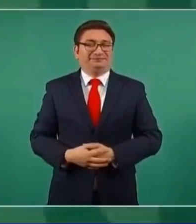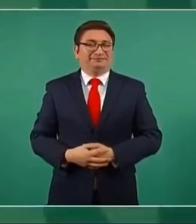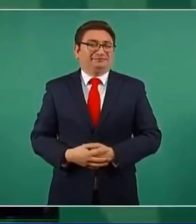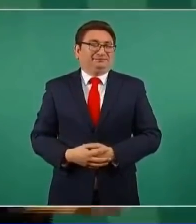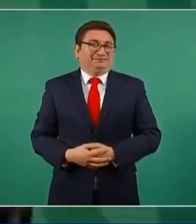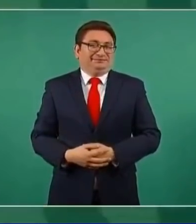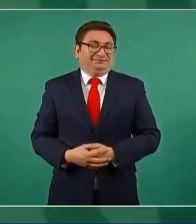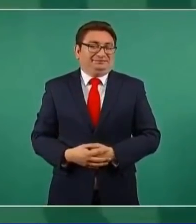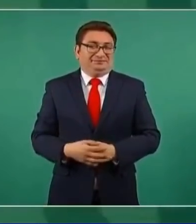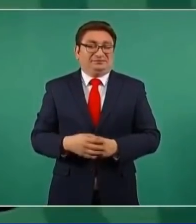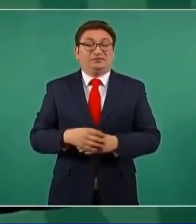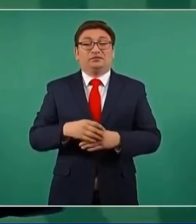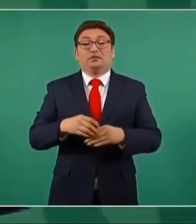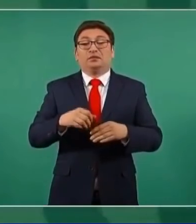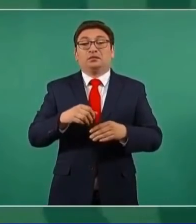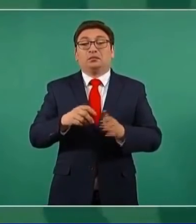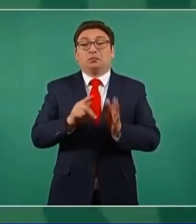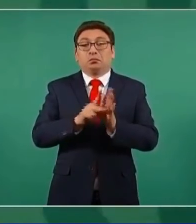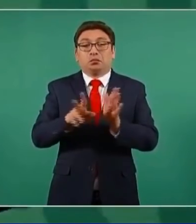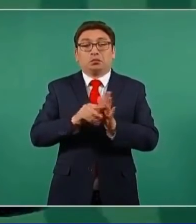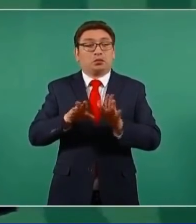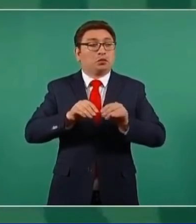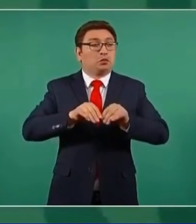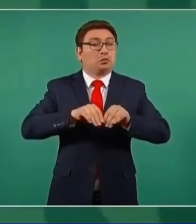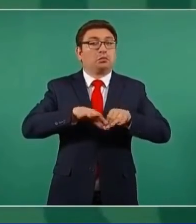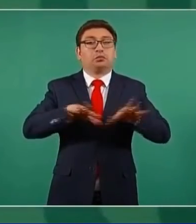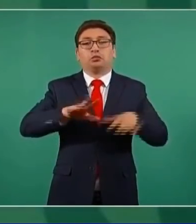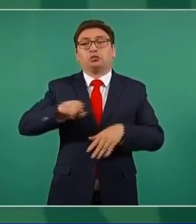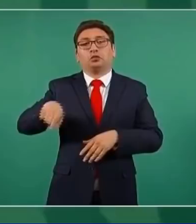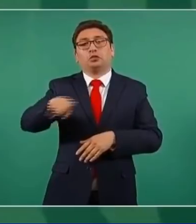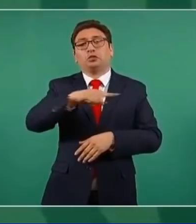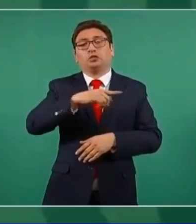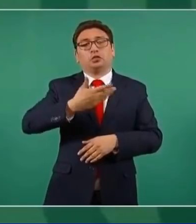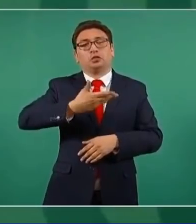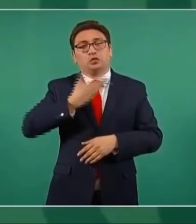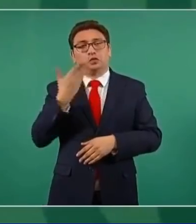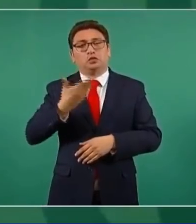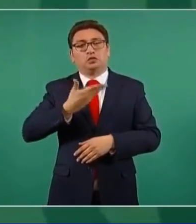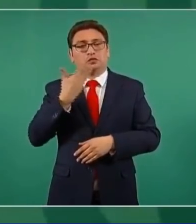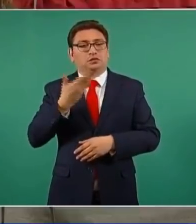los medios de comunicación convencionales,